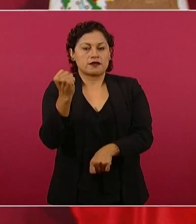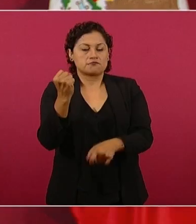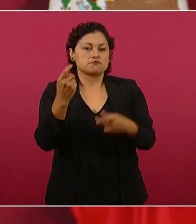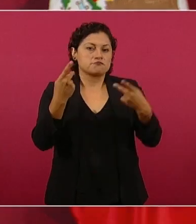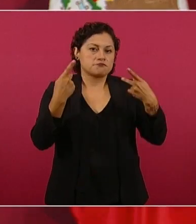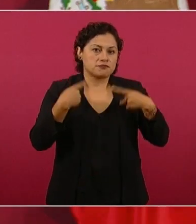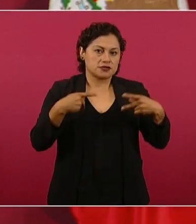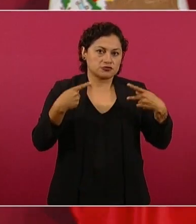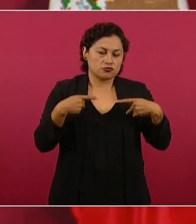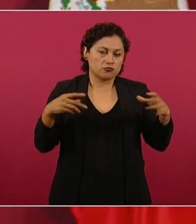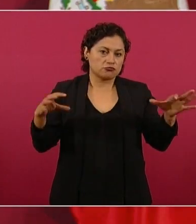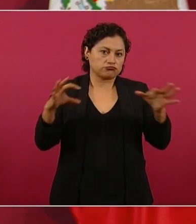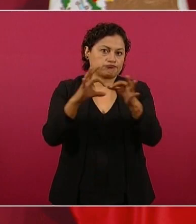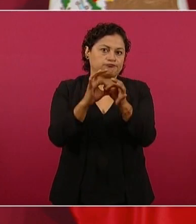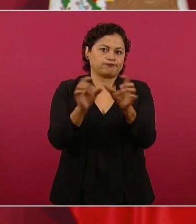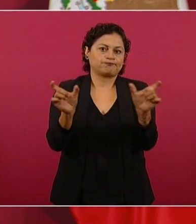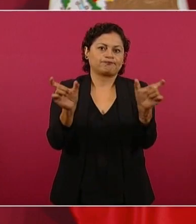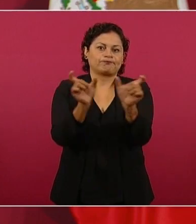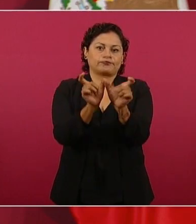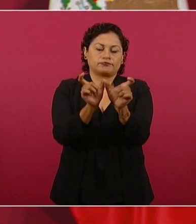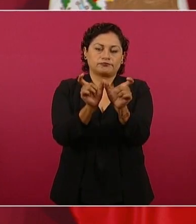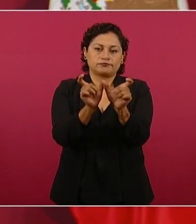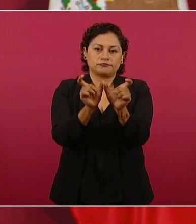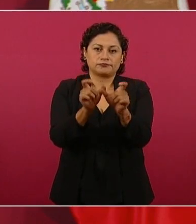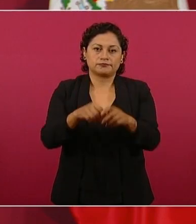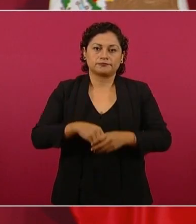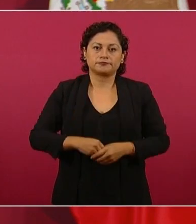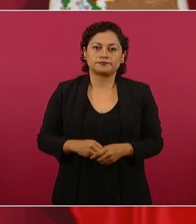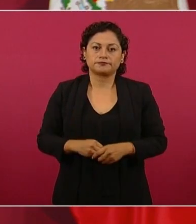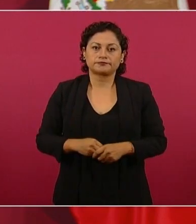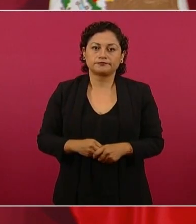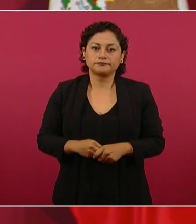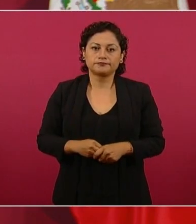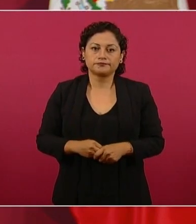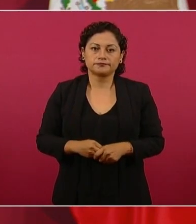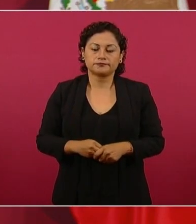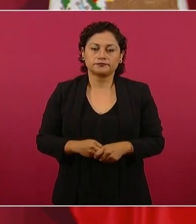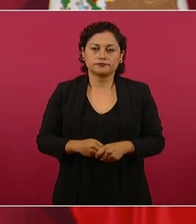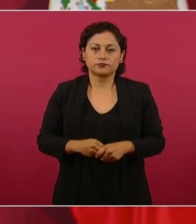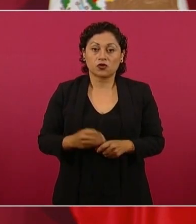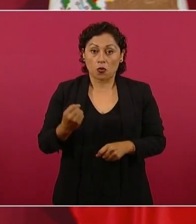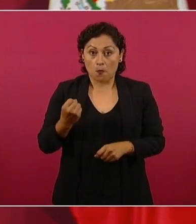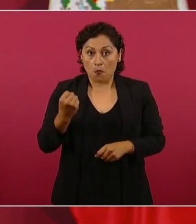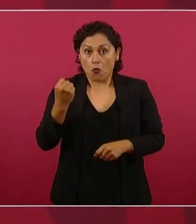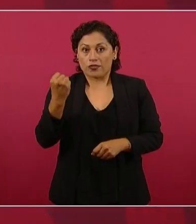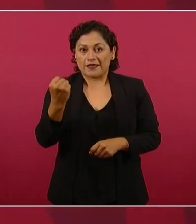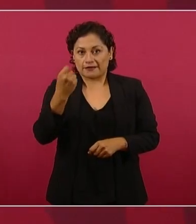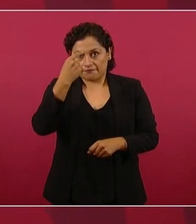poder y pueblo, poder del pueblo.